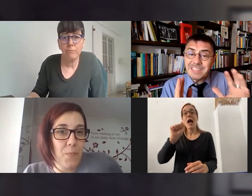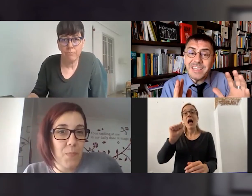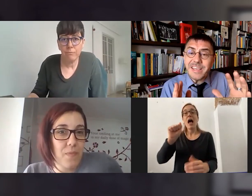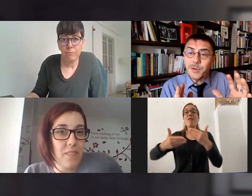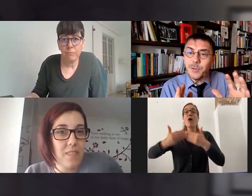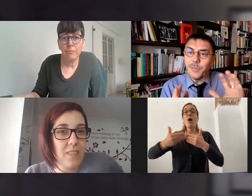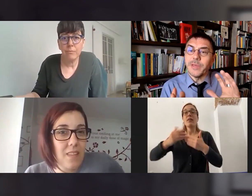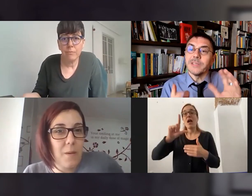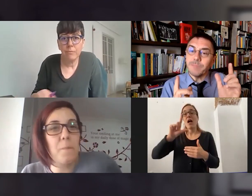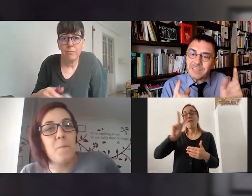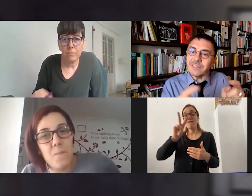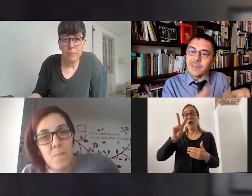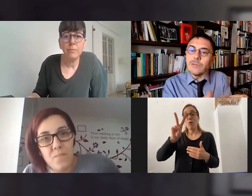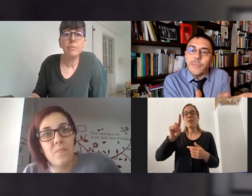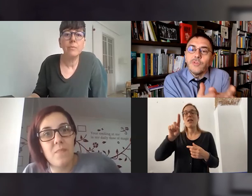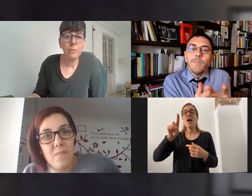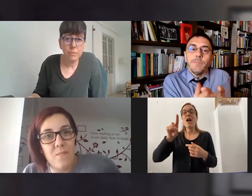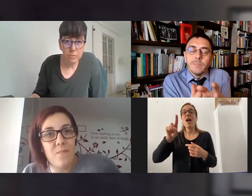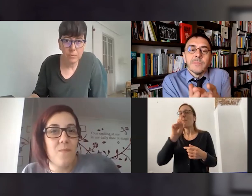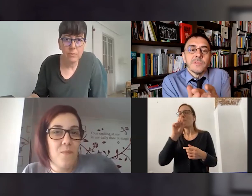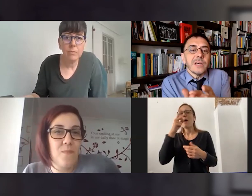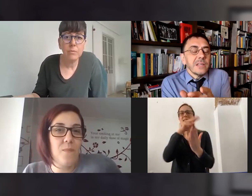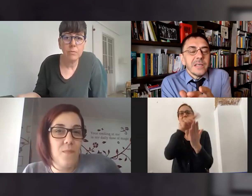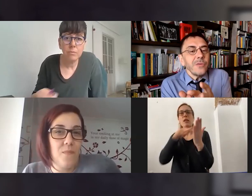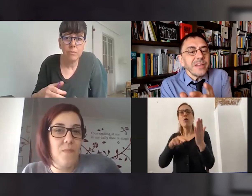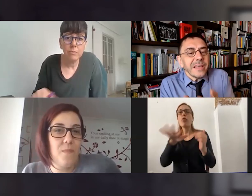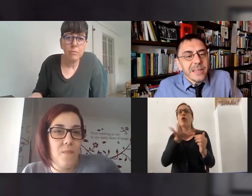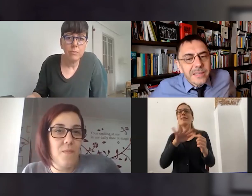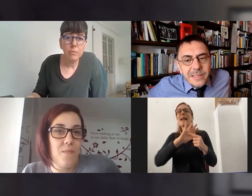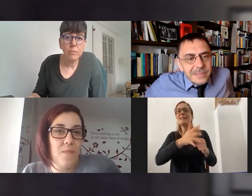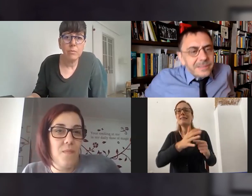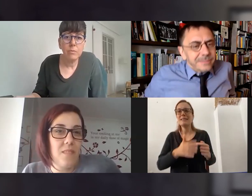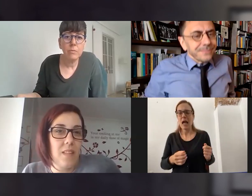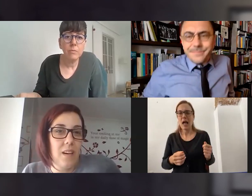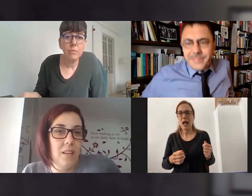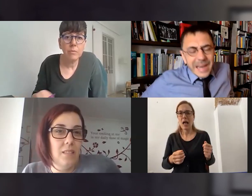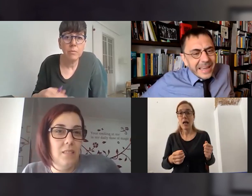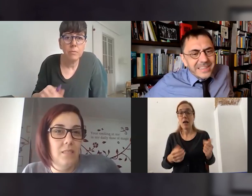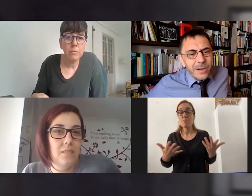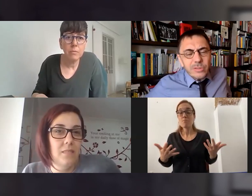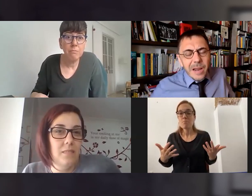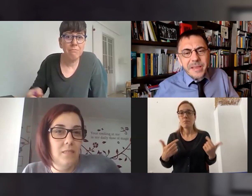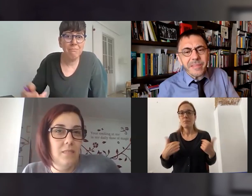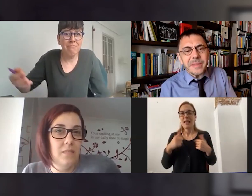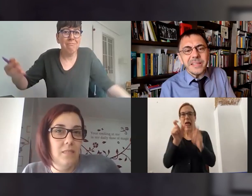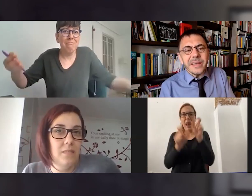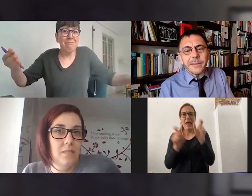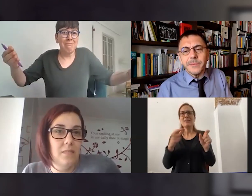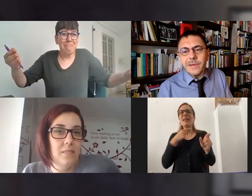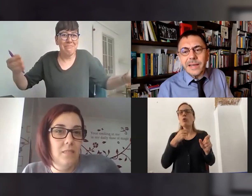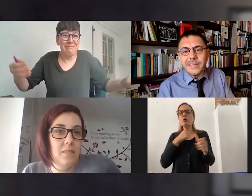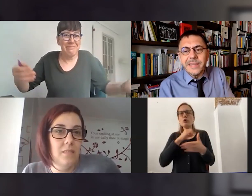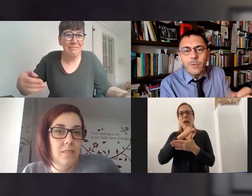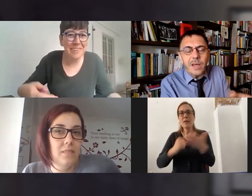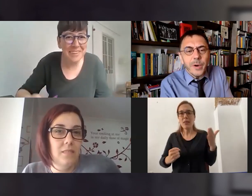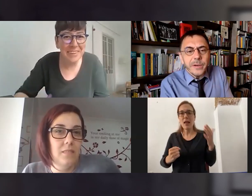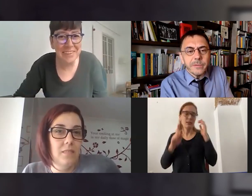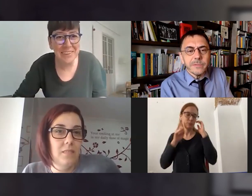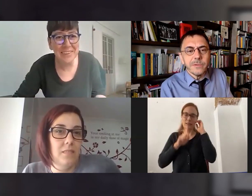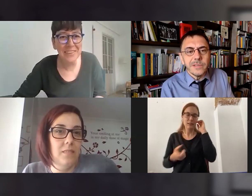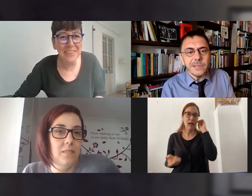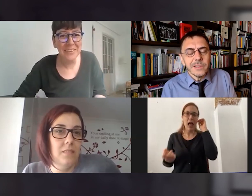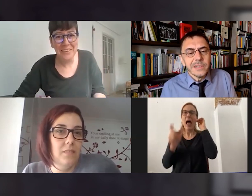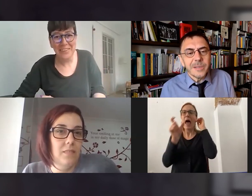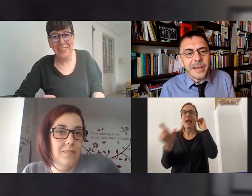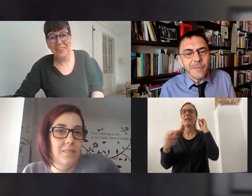zonas de Castilla, ¿no? Y dices, chicos, haces un... O sea, eso de que a la gente le gusta la mierda, mentira, ¿no? A la gente le gusta lo bueno,